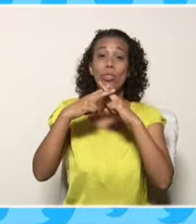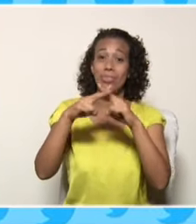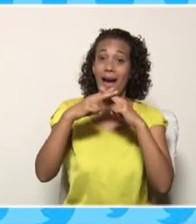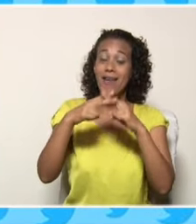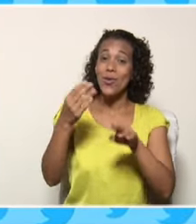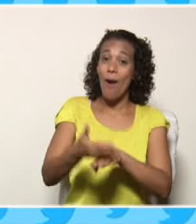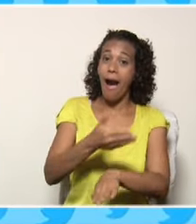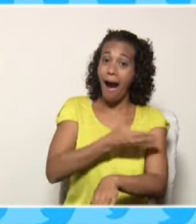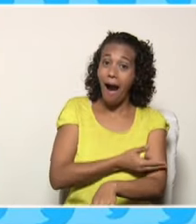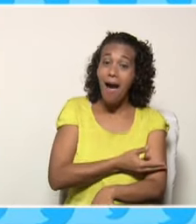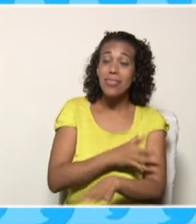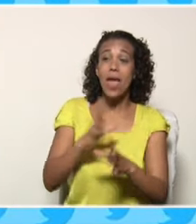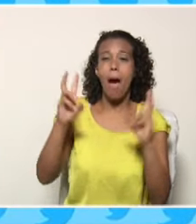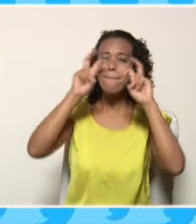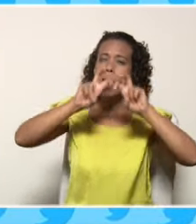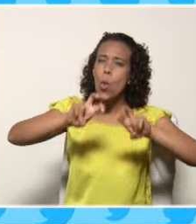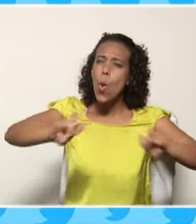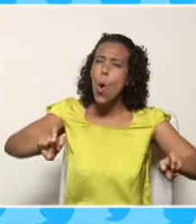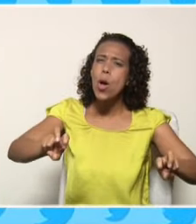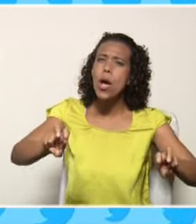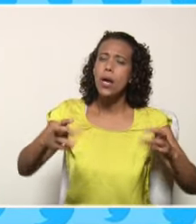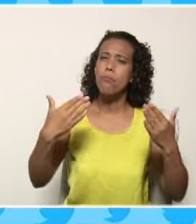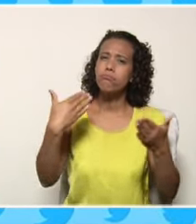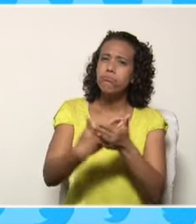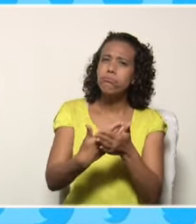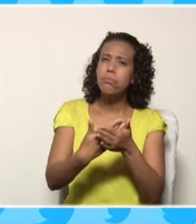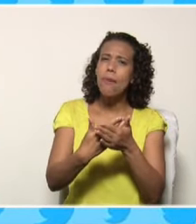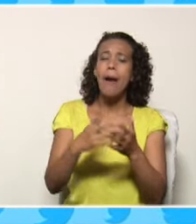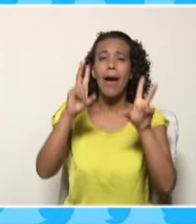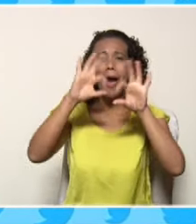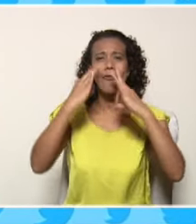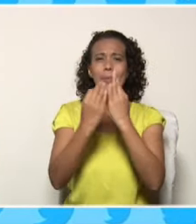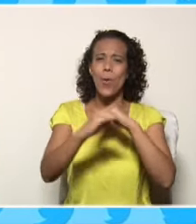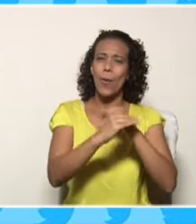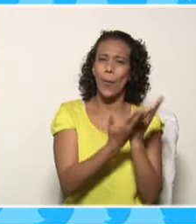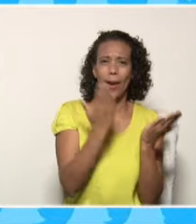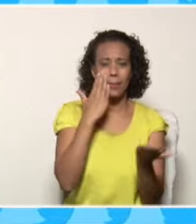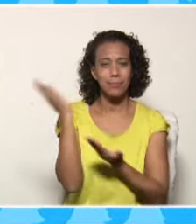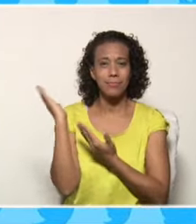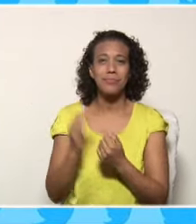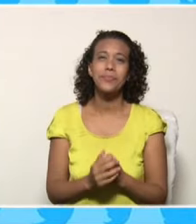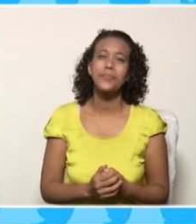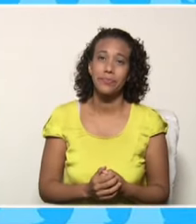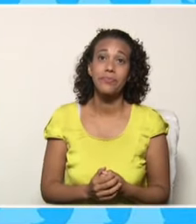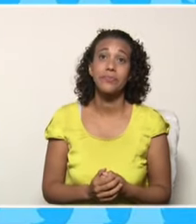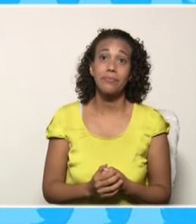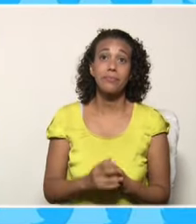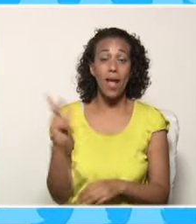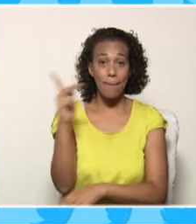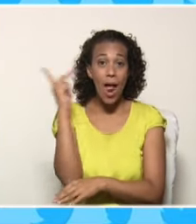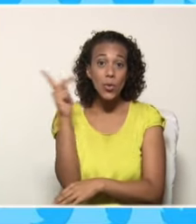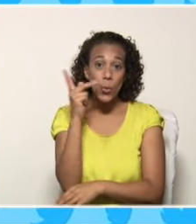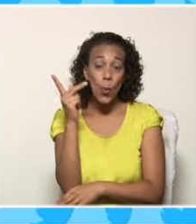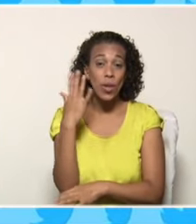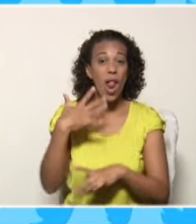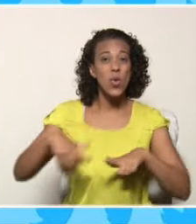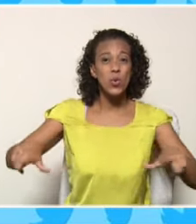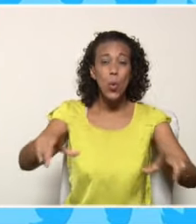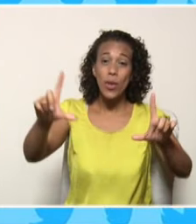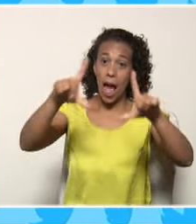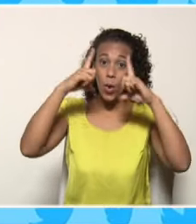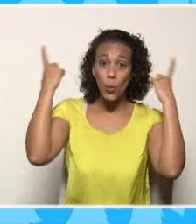de preparación metodológica en el marco del plan Cada Familia, una escuela. Desde la parroquia Caraballeda, la